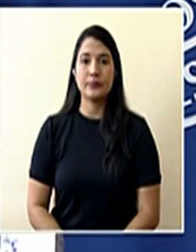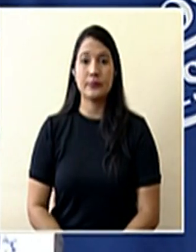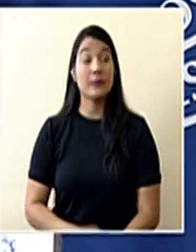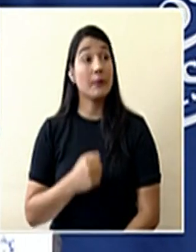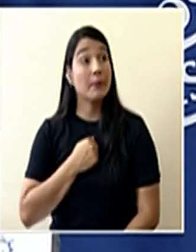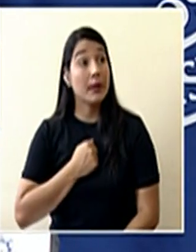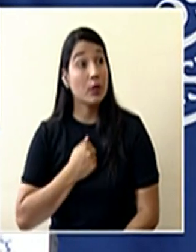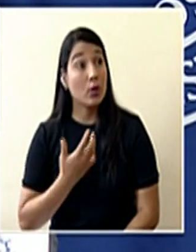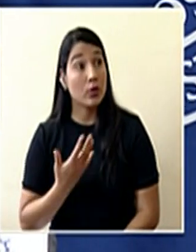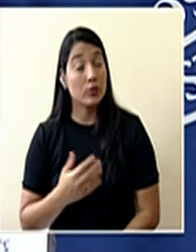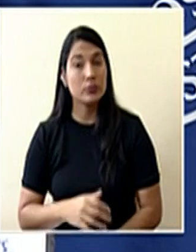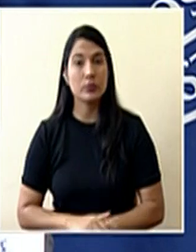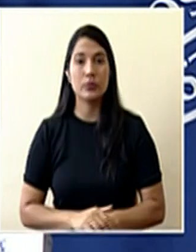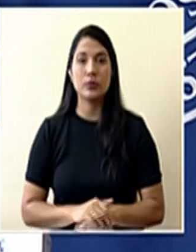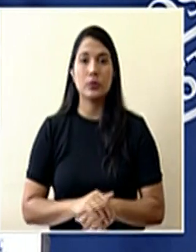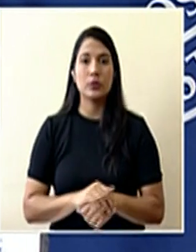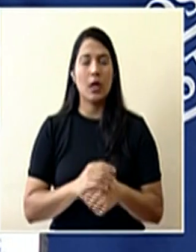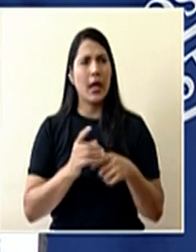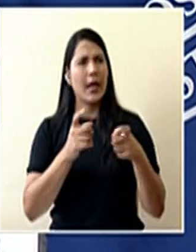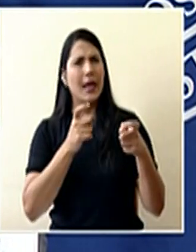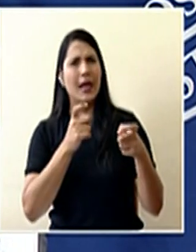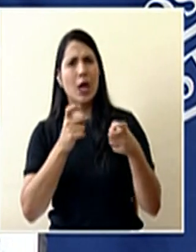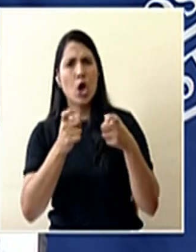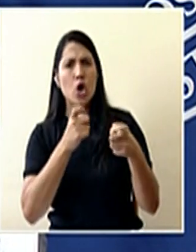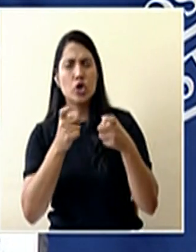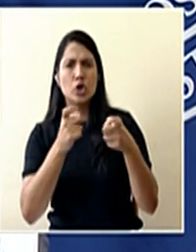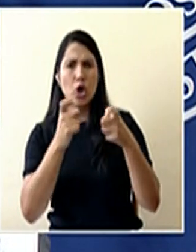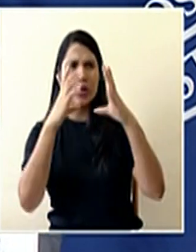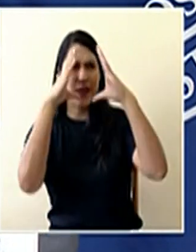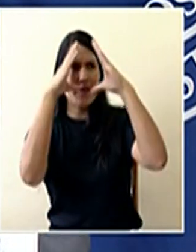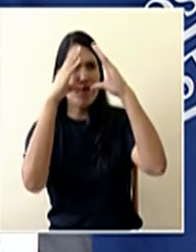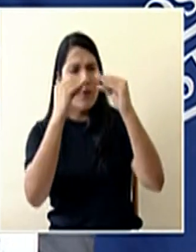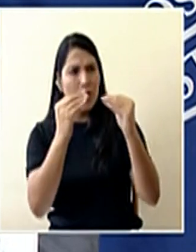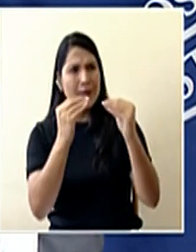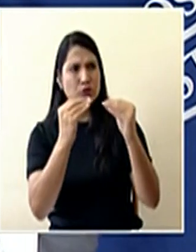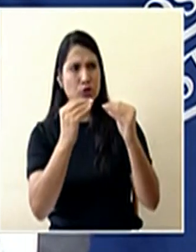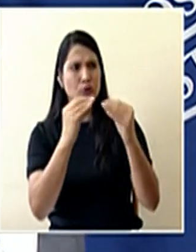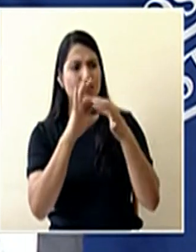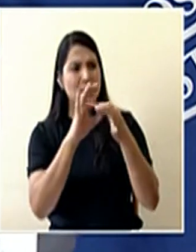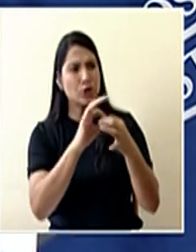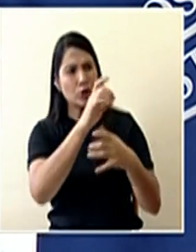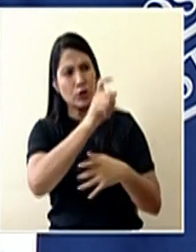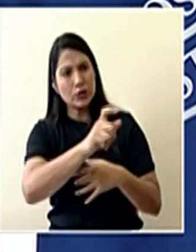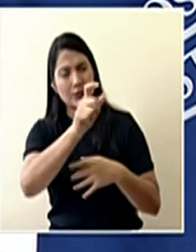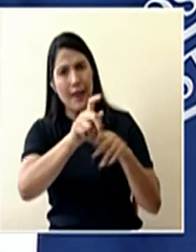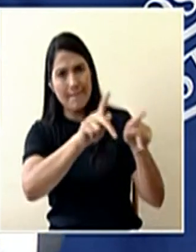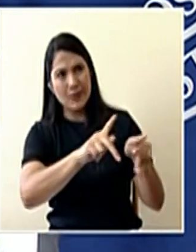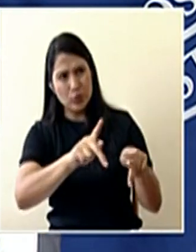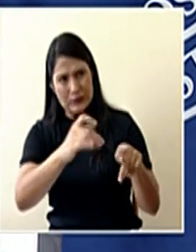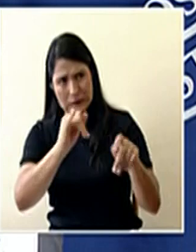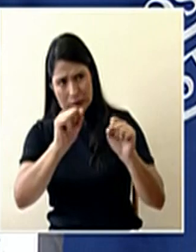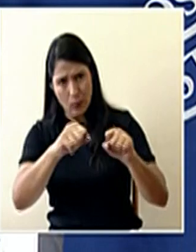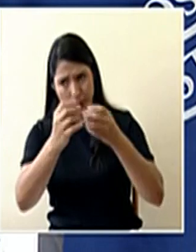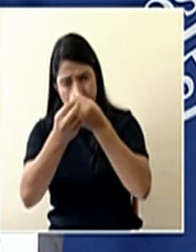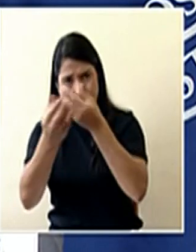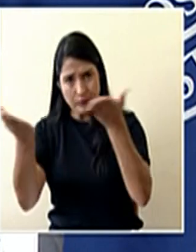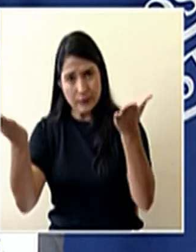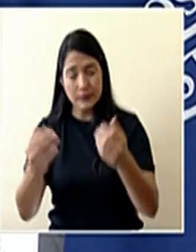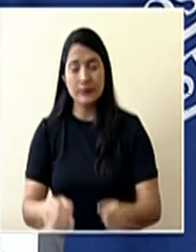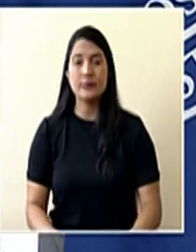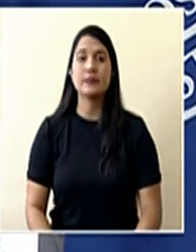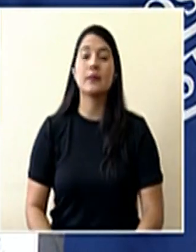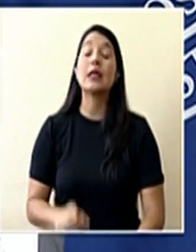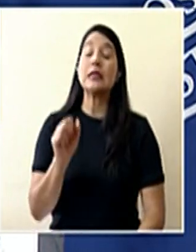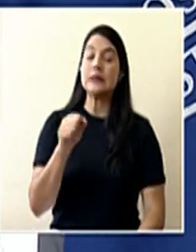Perdón. El manejo de la información de los datos de los pacientes y la posibilidad de entregarles la información a los medios. Nosotros hacemos